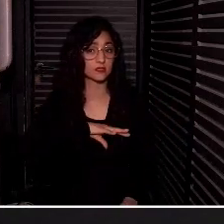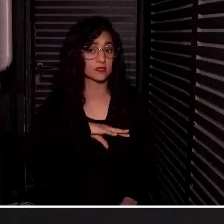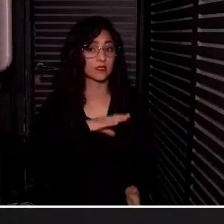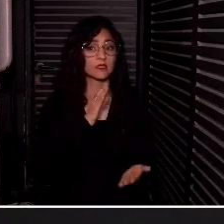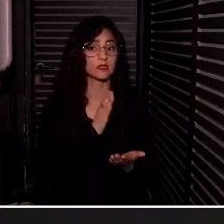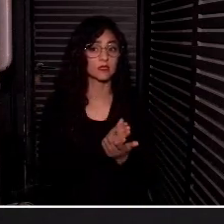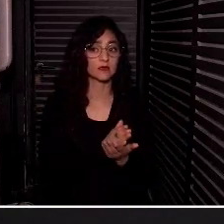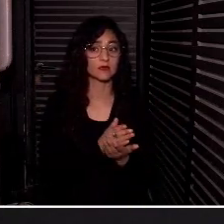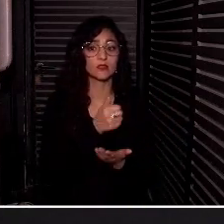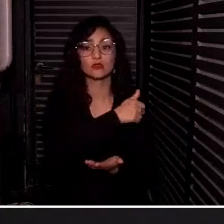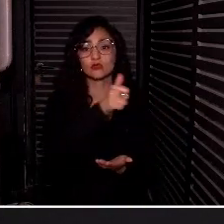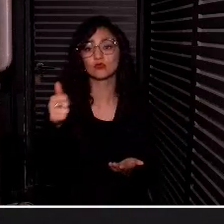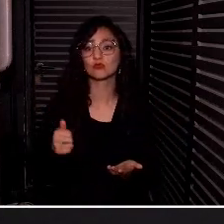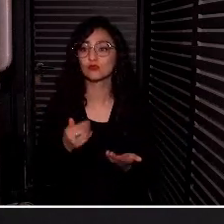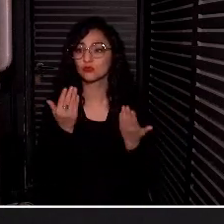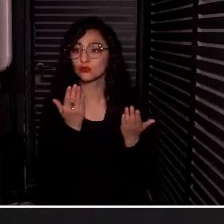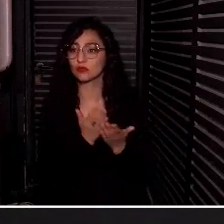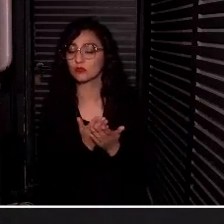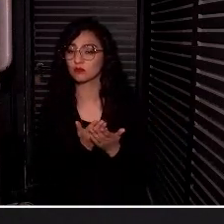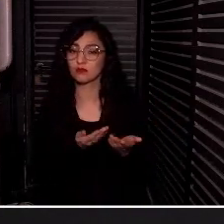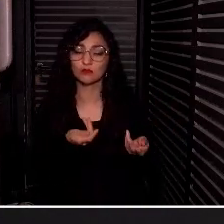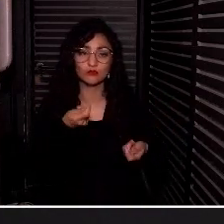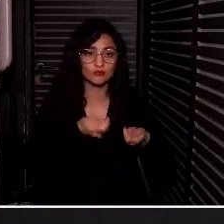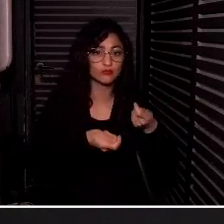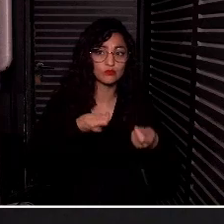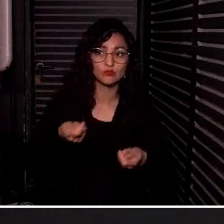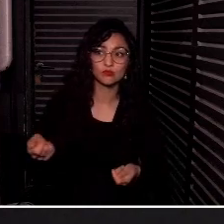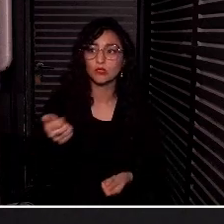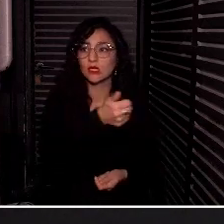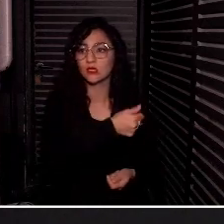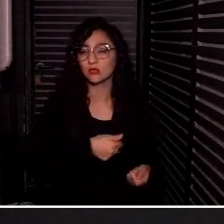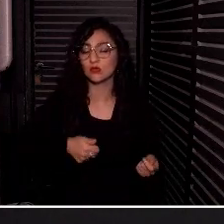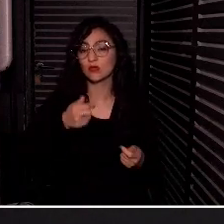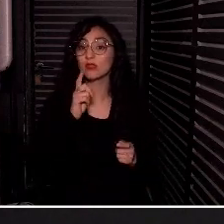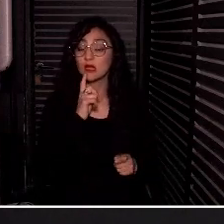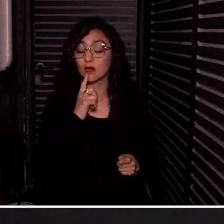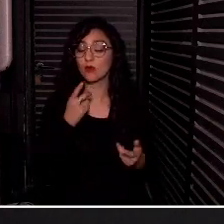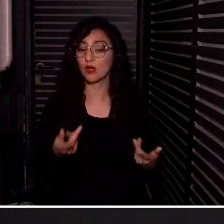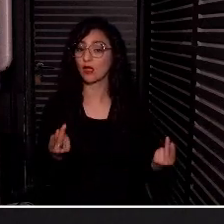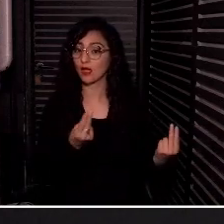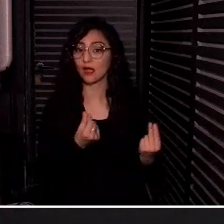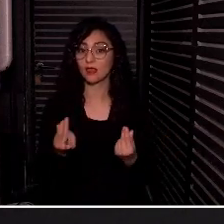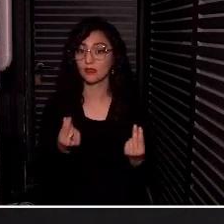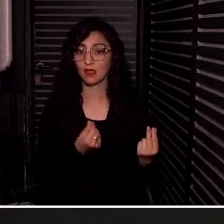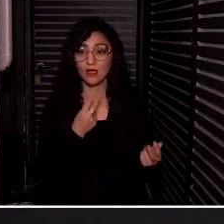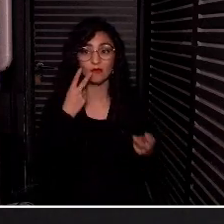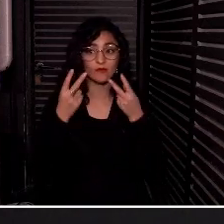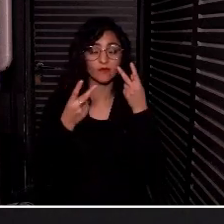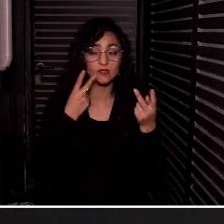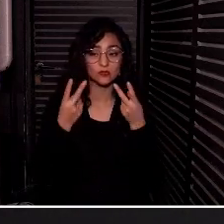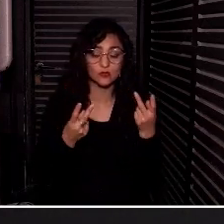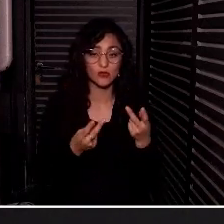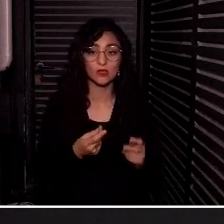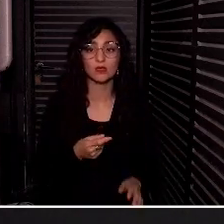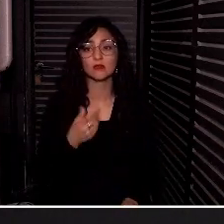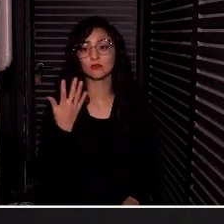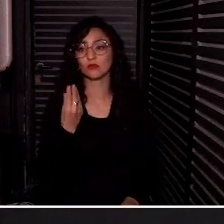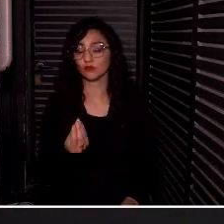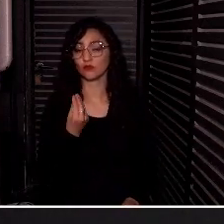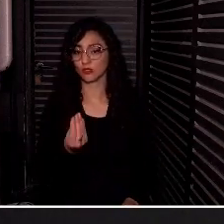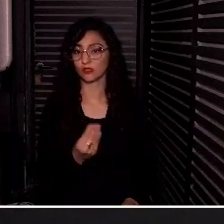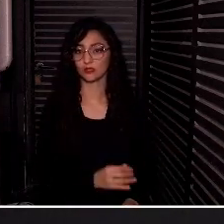deberíamos tener todos nu estudios copados para tener a todas porque tenemos una calidad de producción audiovisual buenísima en todos los